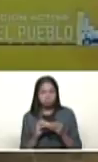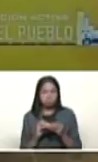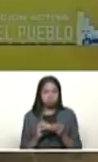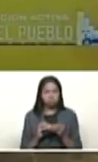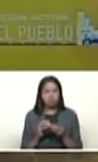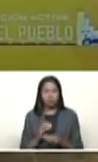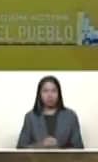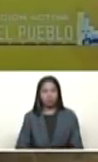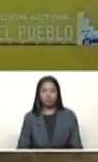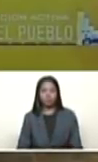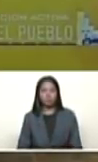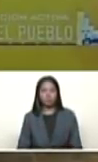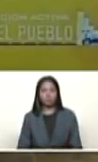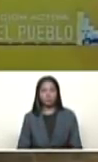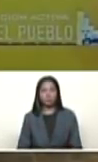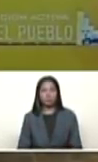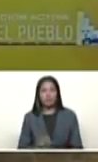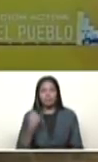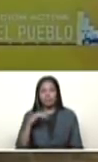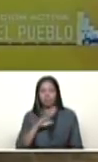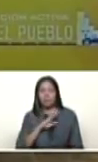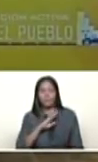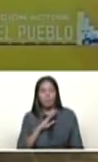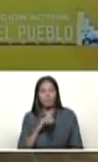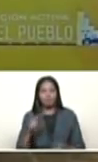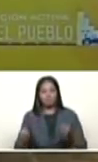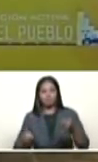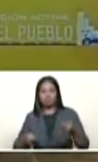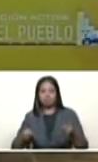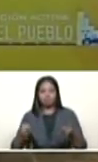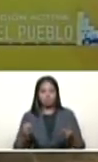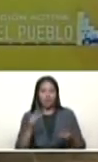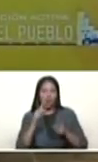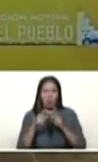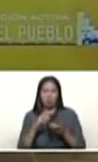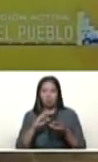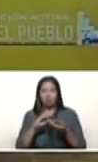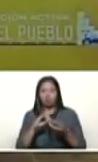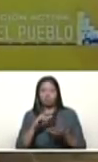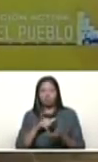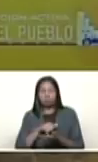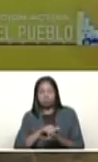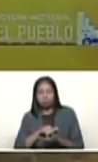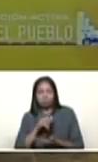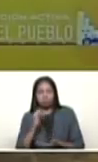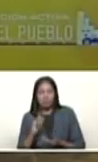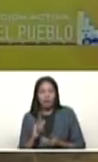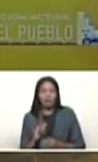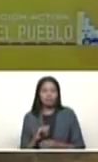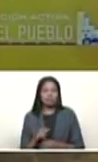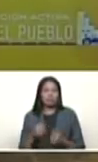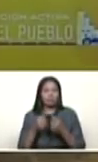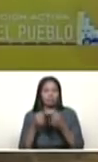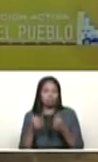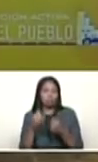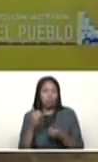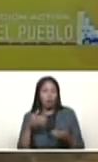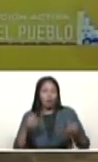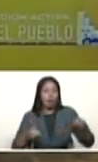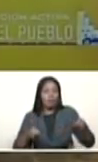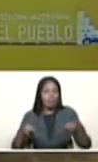planificado. Tenemos una flota de camiones, una buena parte se nos ha dañado, tenemos más de 120 camiones parados ahorita. No debe